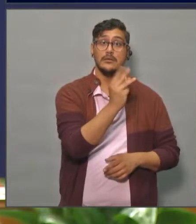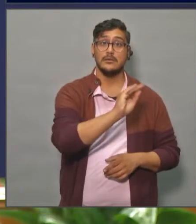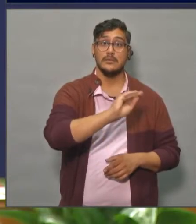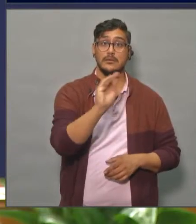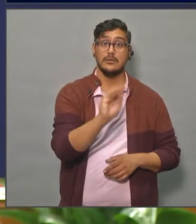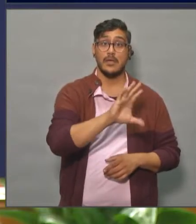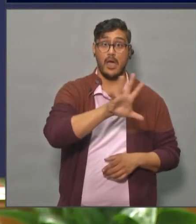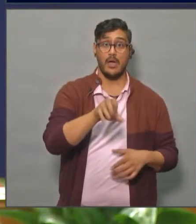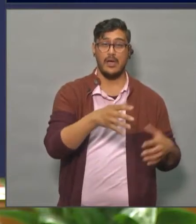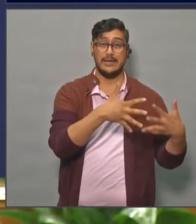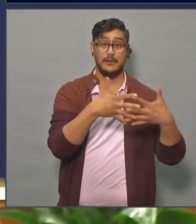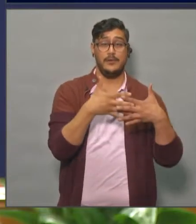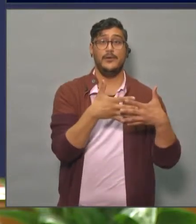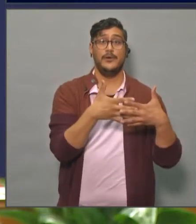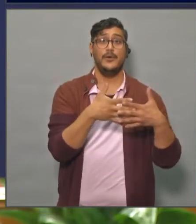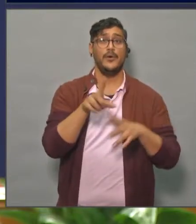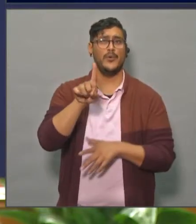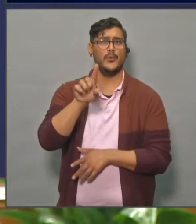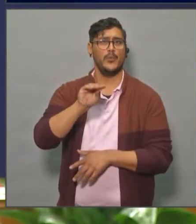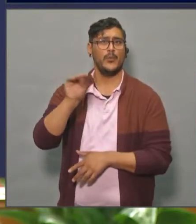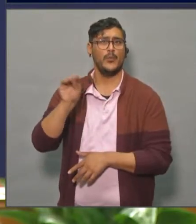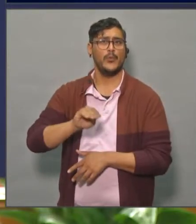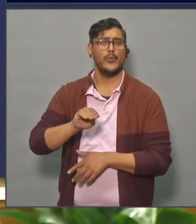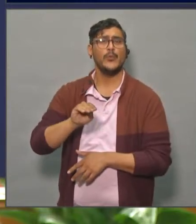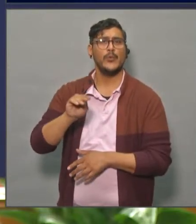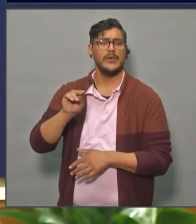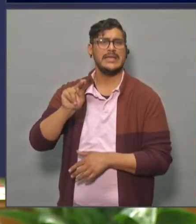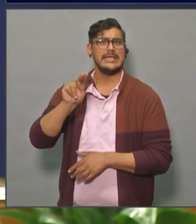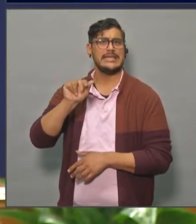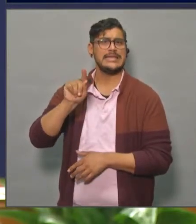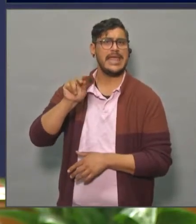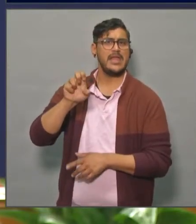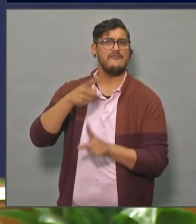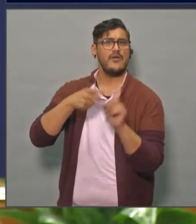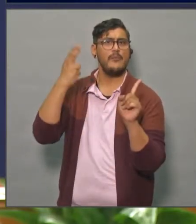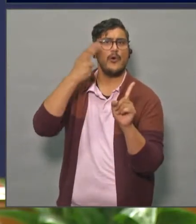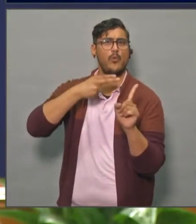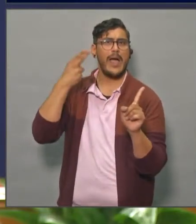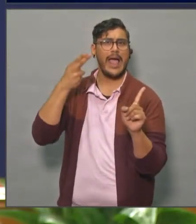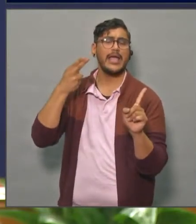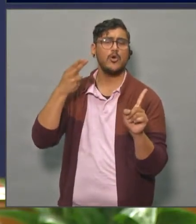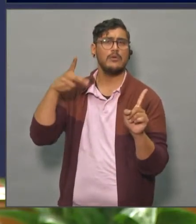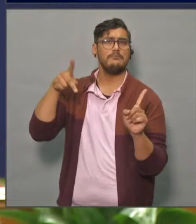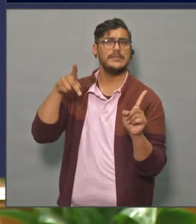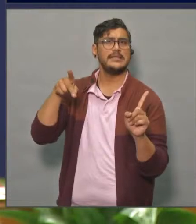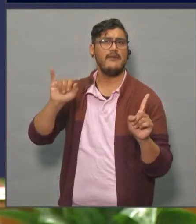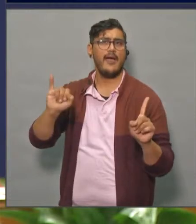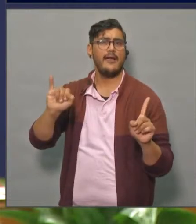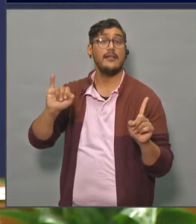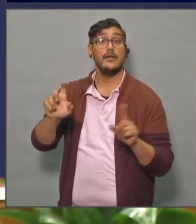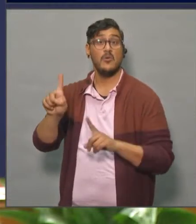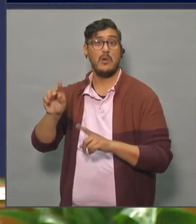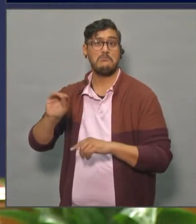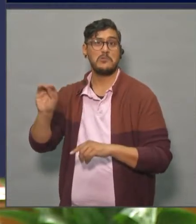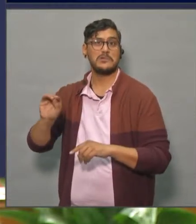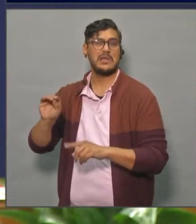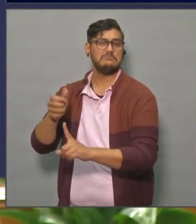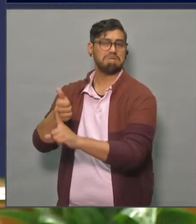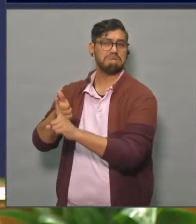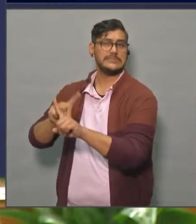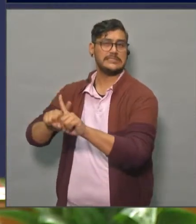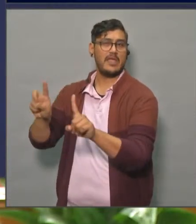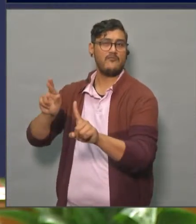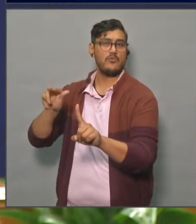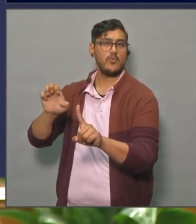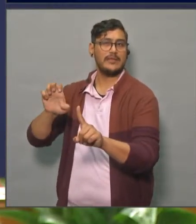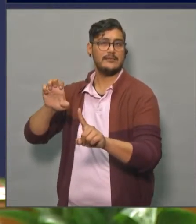son afroamericanas, 1% son nativas de Hawái o islas del Pacífico y 1% son de otra raza o